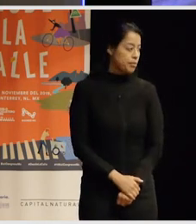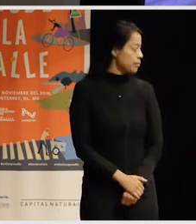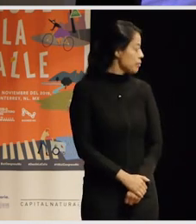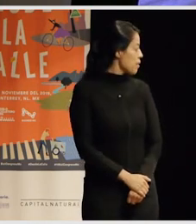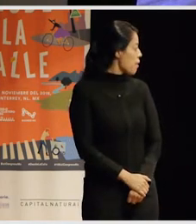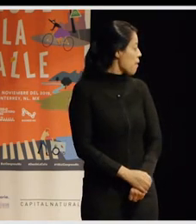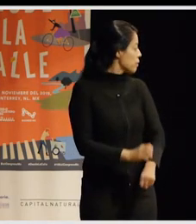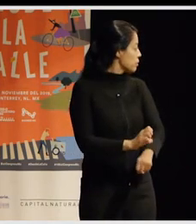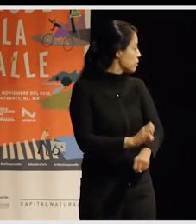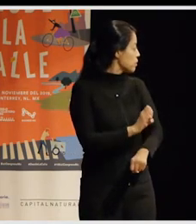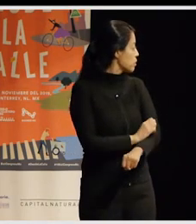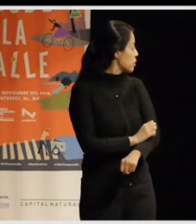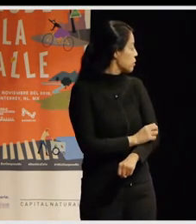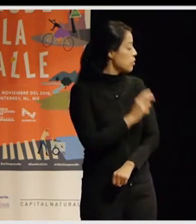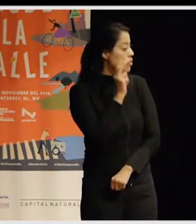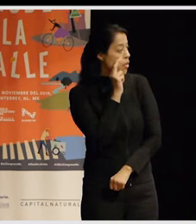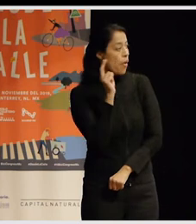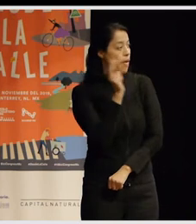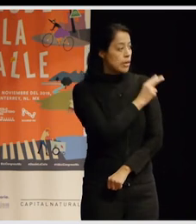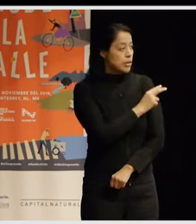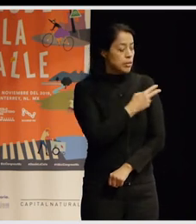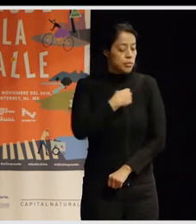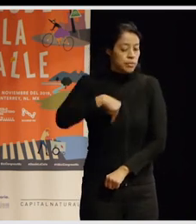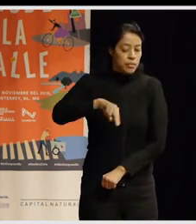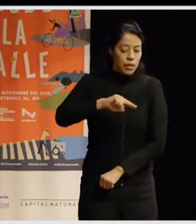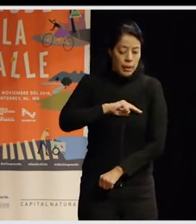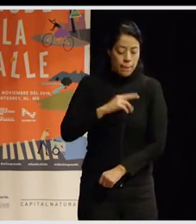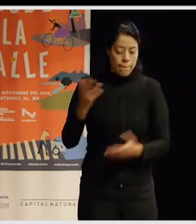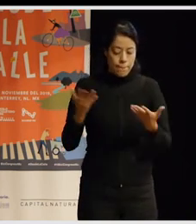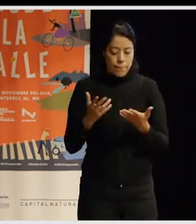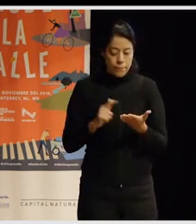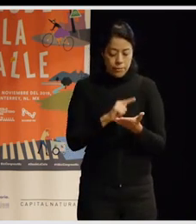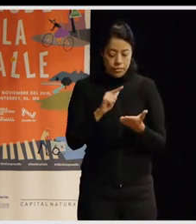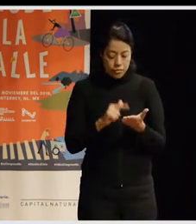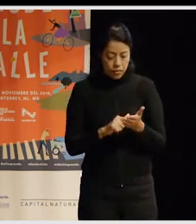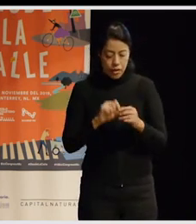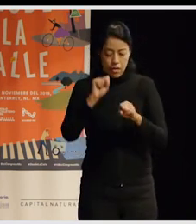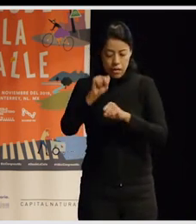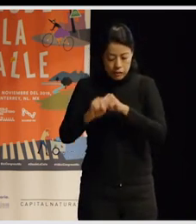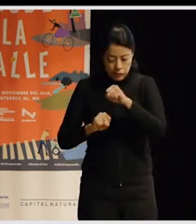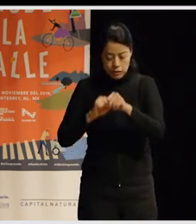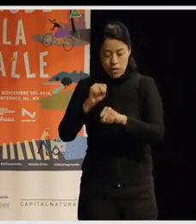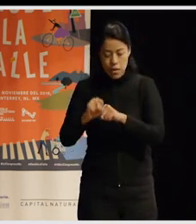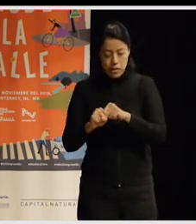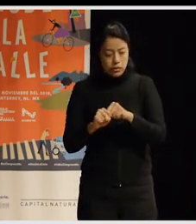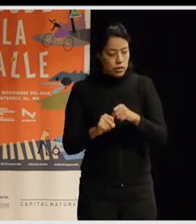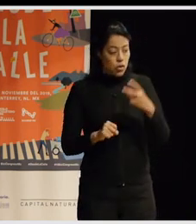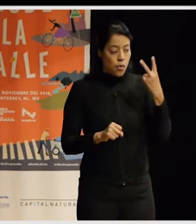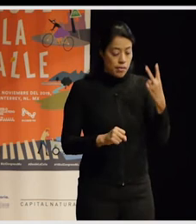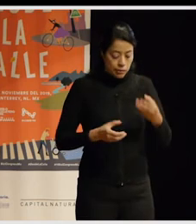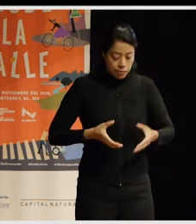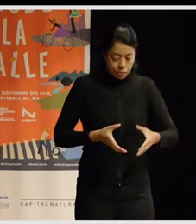entonces como se dan cuenta hicimos un espacio para la bicicleta dejamos los dos